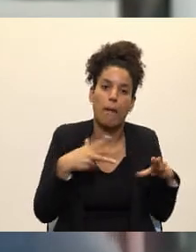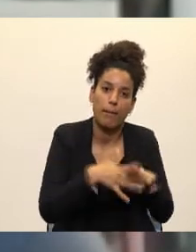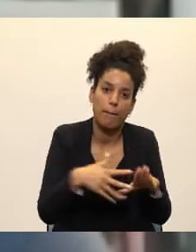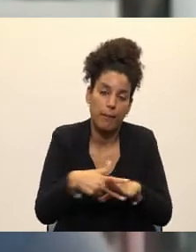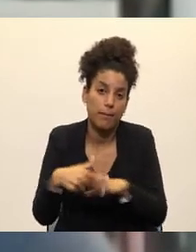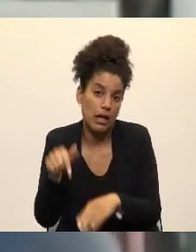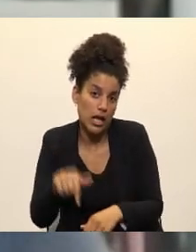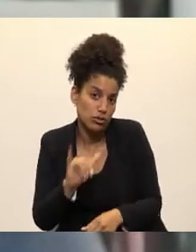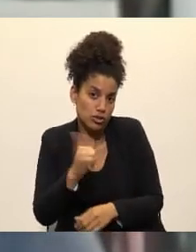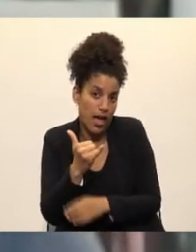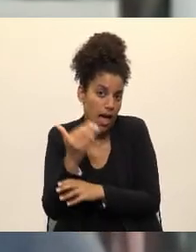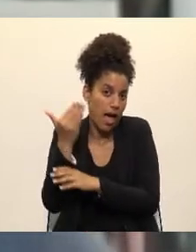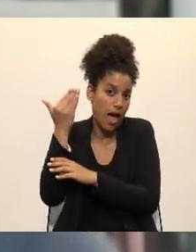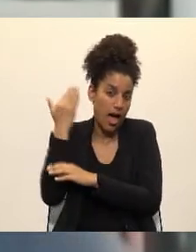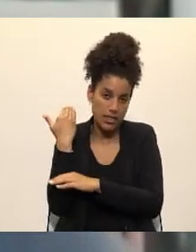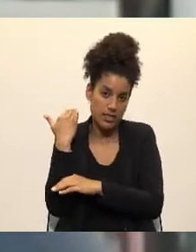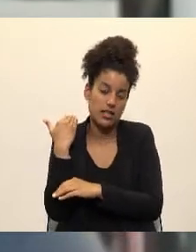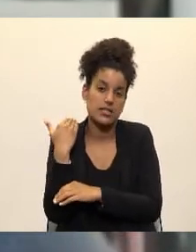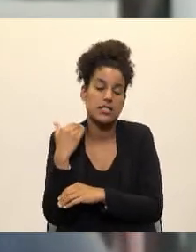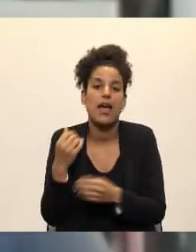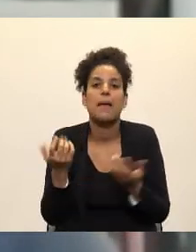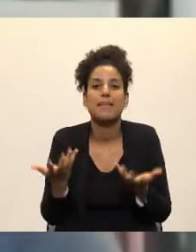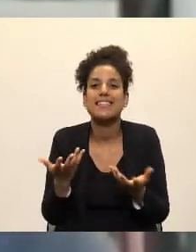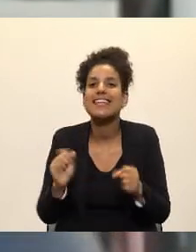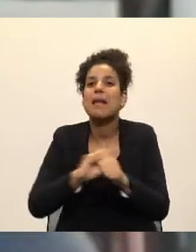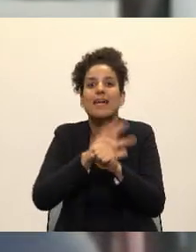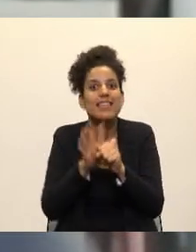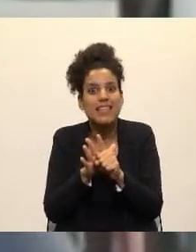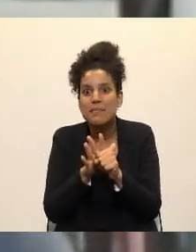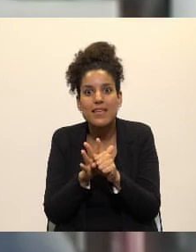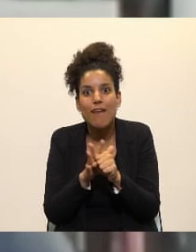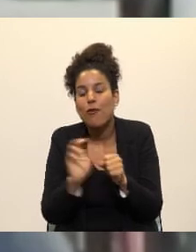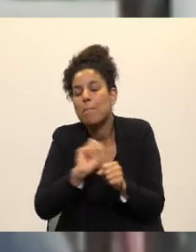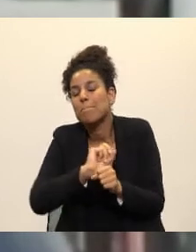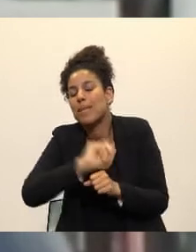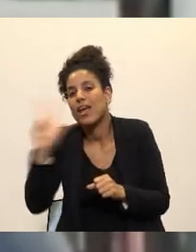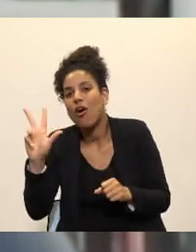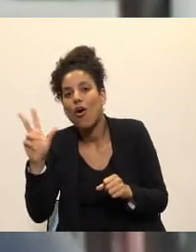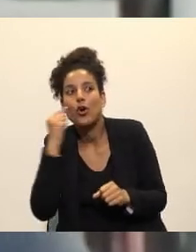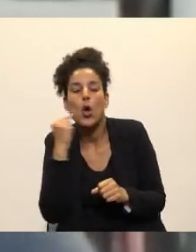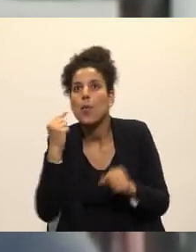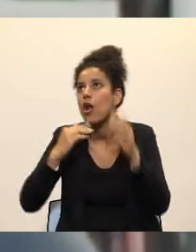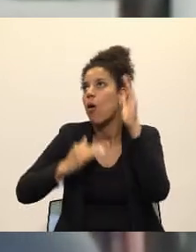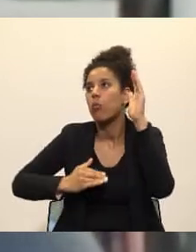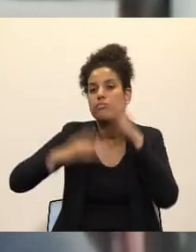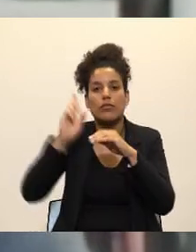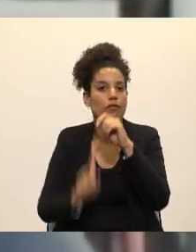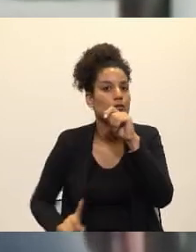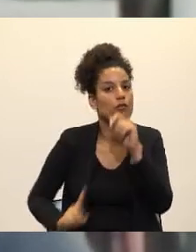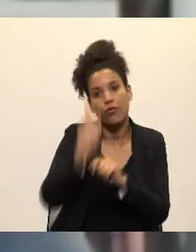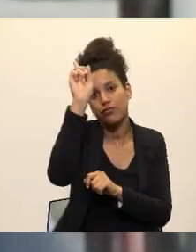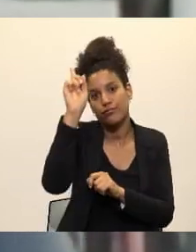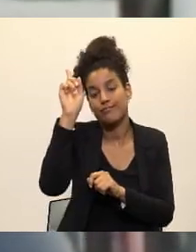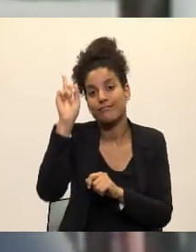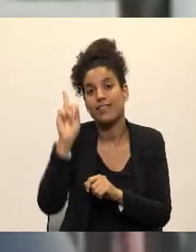pasaba de antes. O sea, no es que, lo que pasa es que la pandemia, los números son tan brutales, vamos a decirlo de esta manera, que implicó en Uruguay,